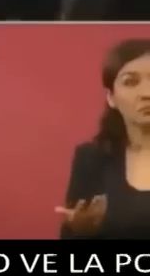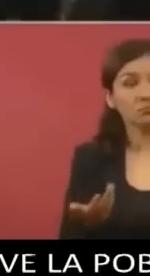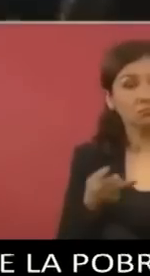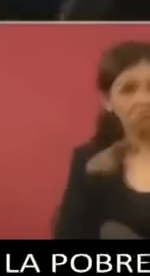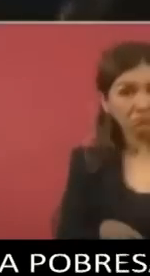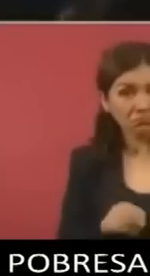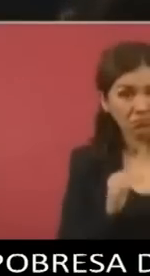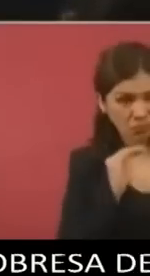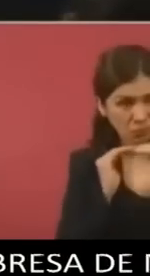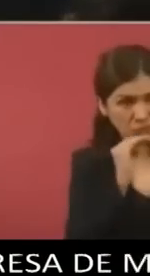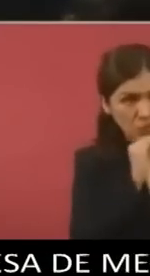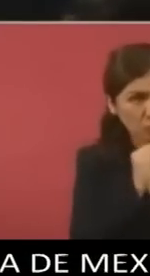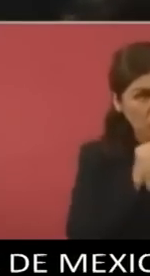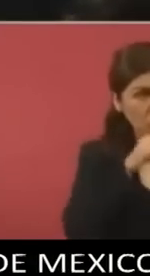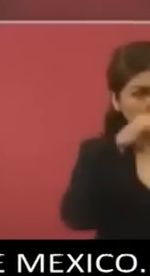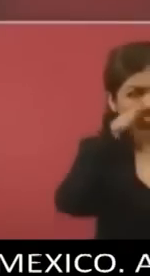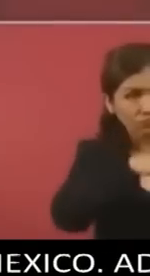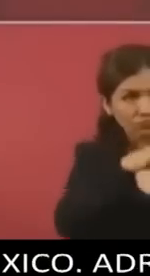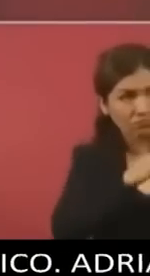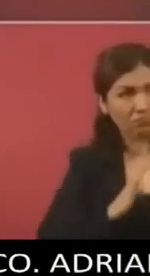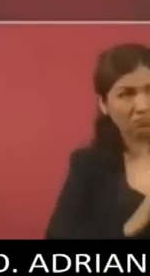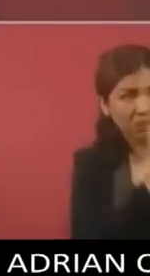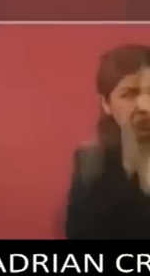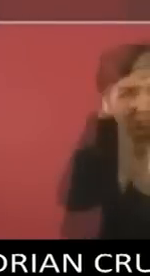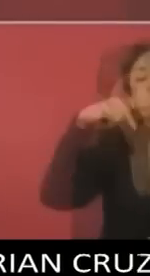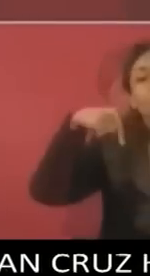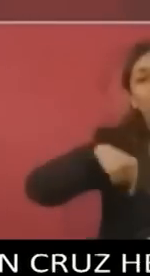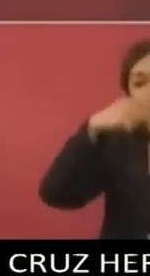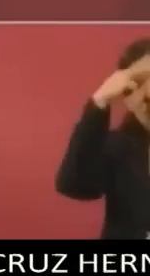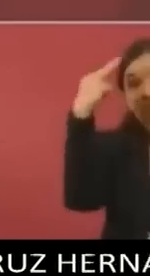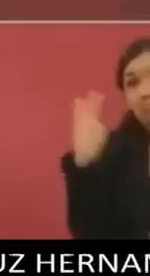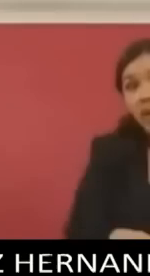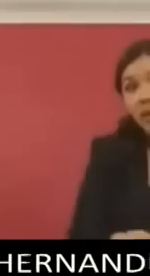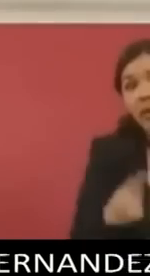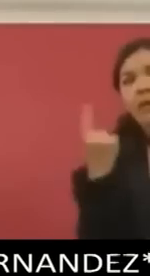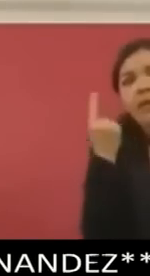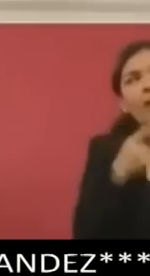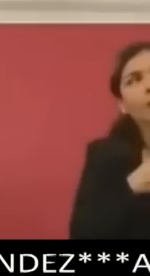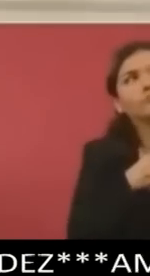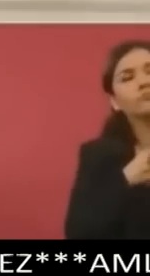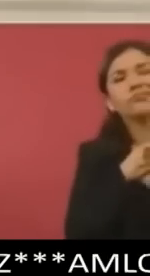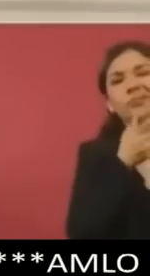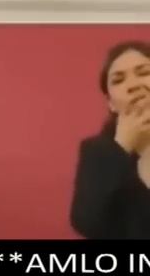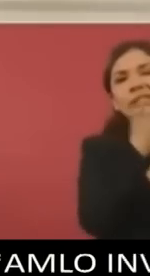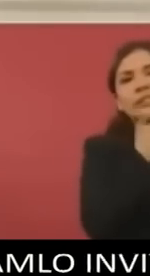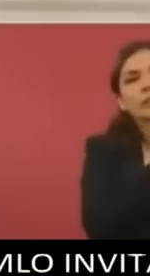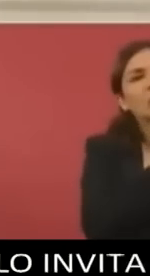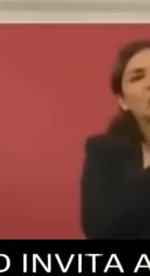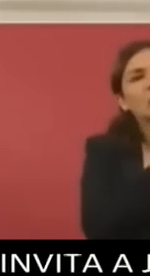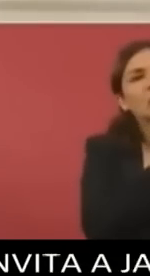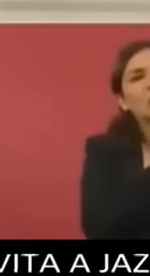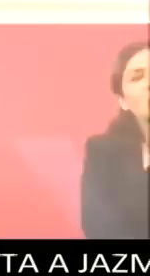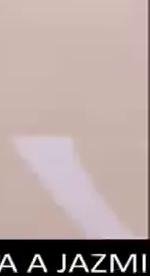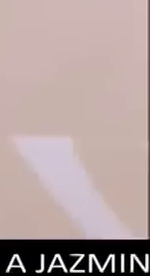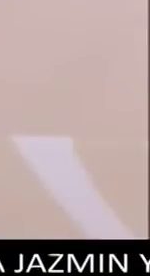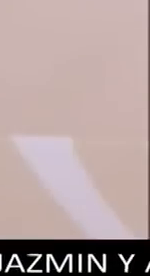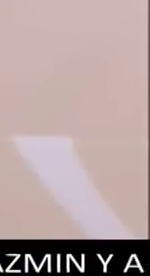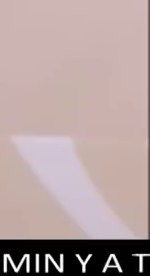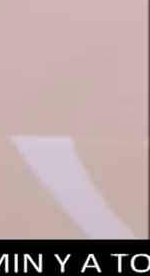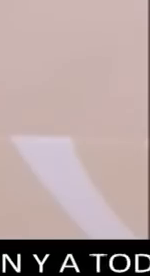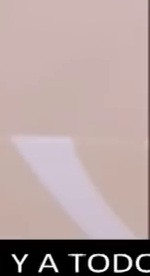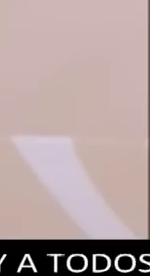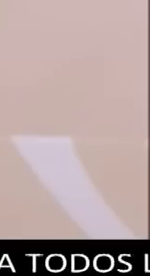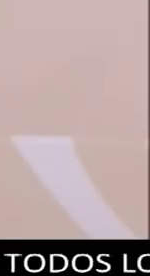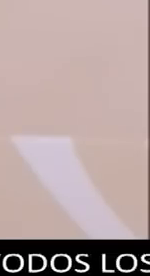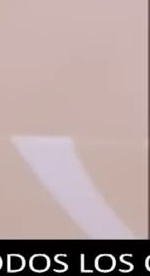democracia actualmente en México que en Estados Unidos. Vamos a Washington